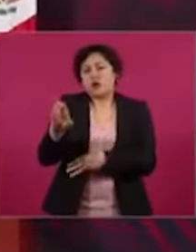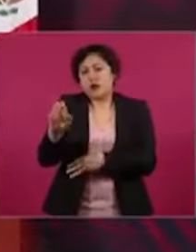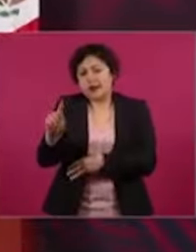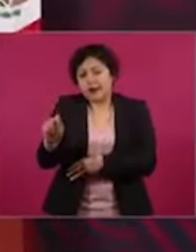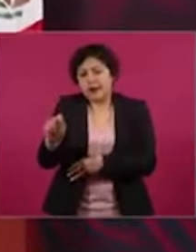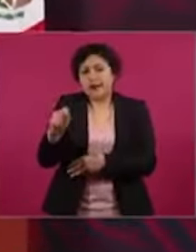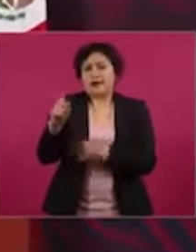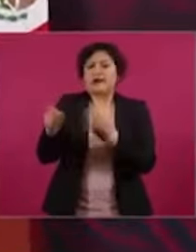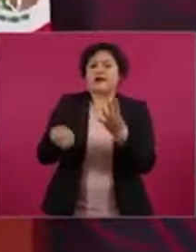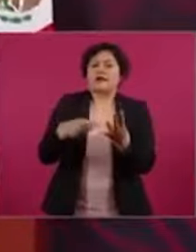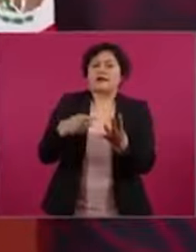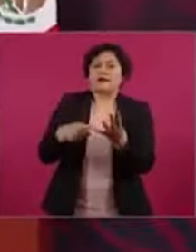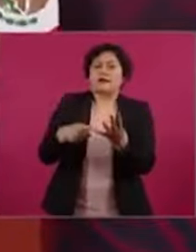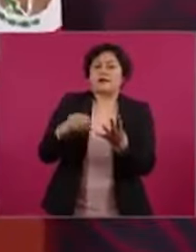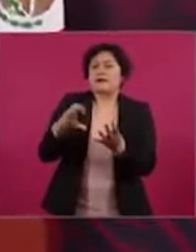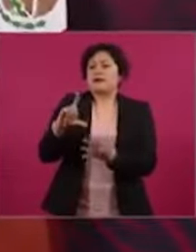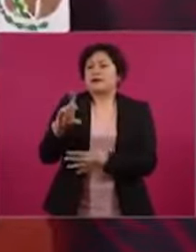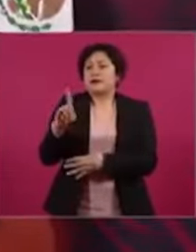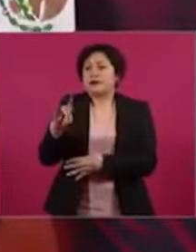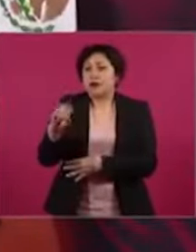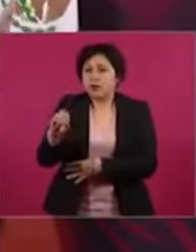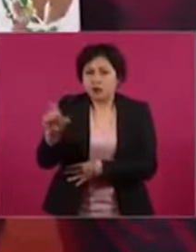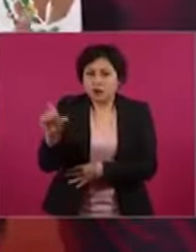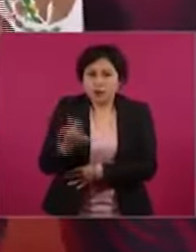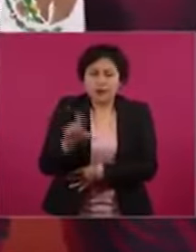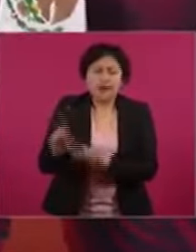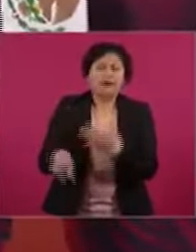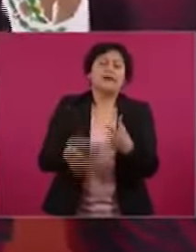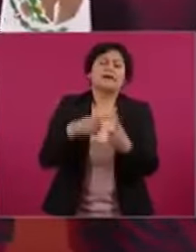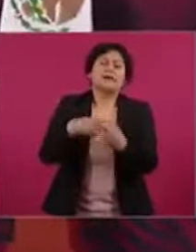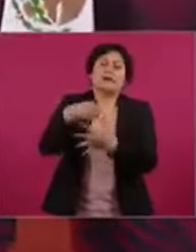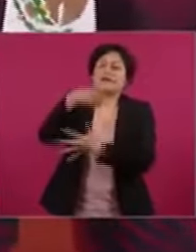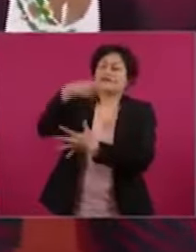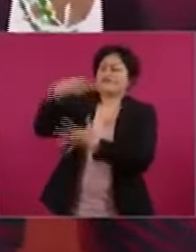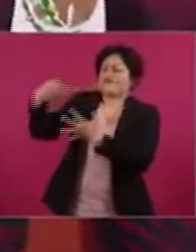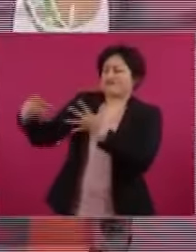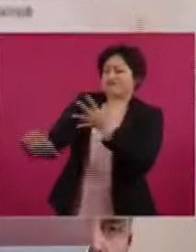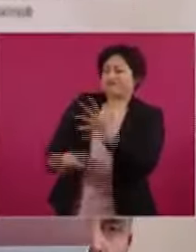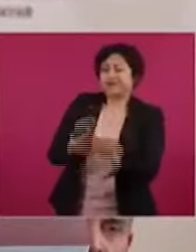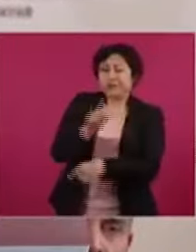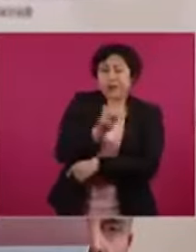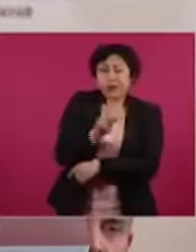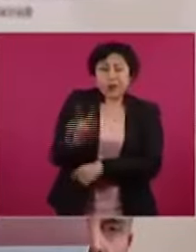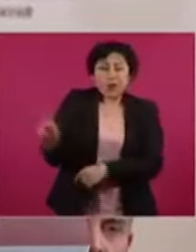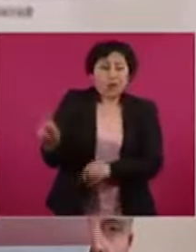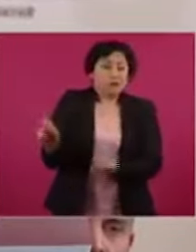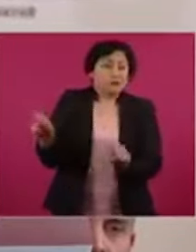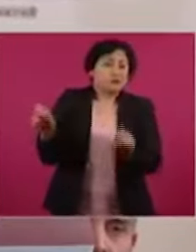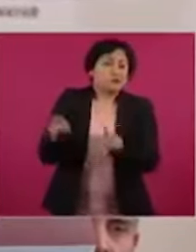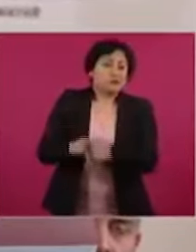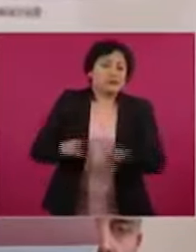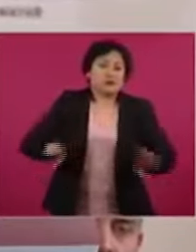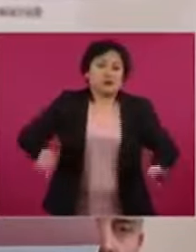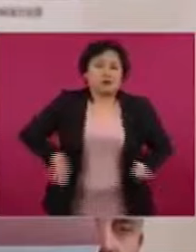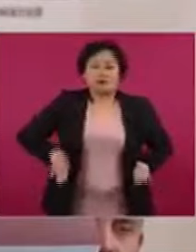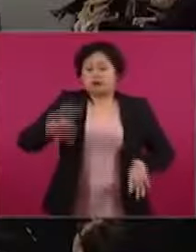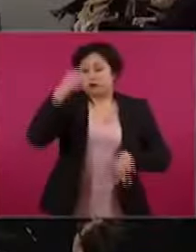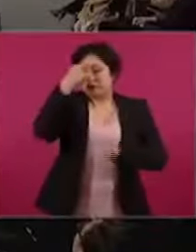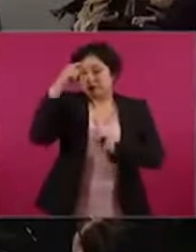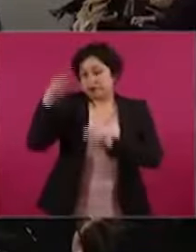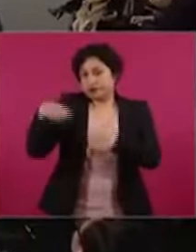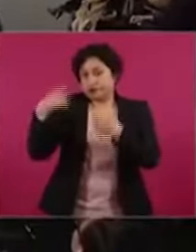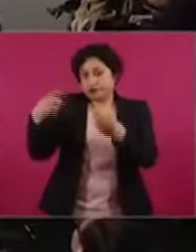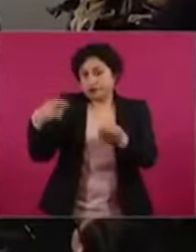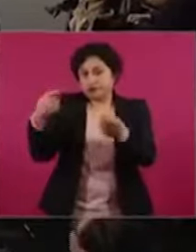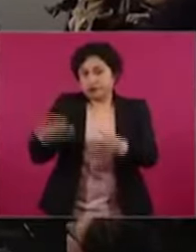es algo que se hace comúnmente, incluso en las empresas privadas, cuando dejas de trabajar, pues te quitan tu contraseña, te quitan tu usuario para entrar al sistema del trabajo y eso